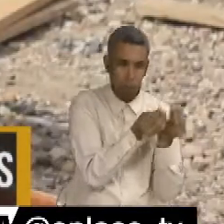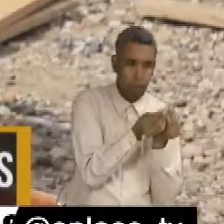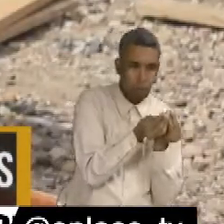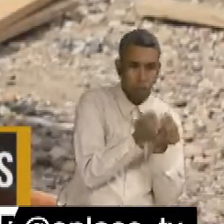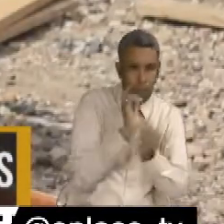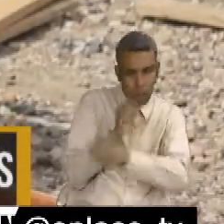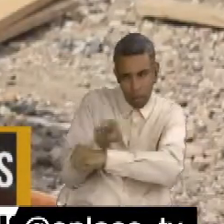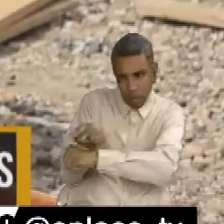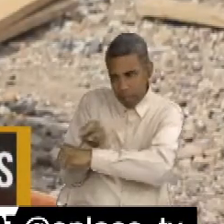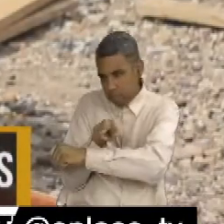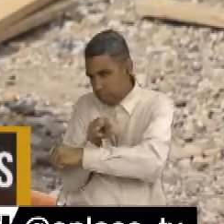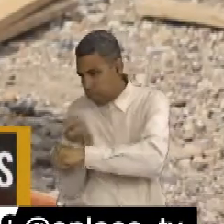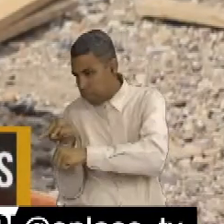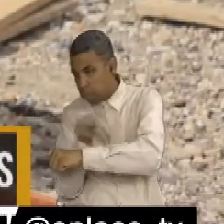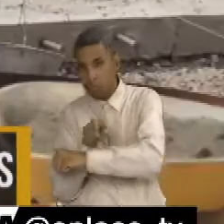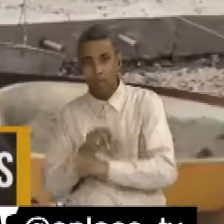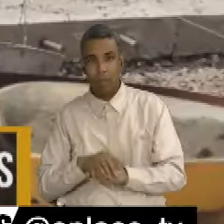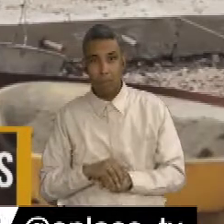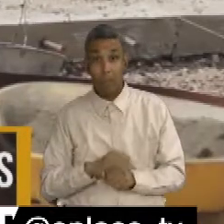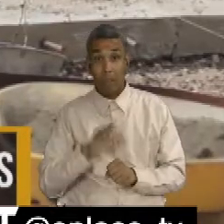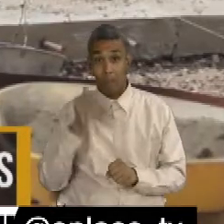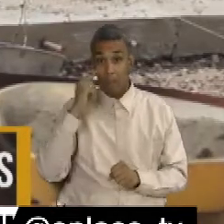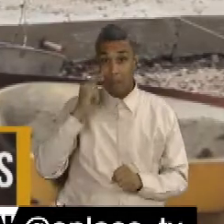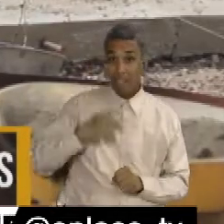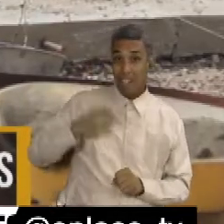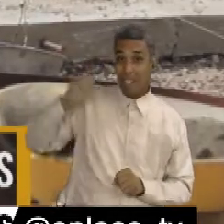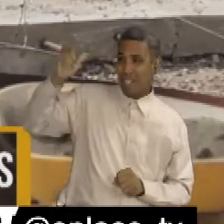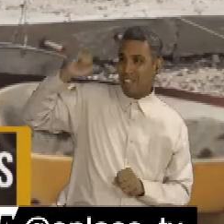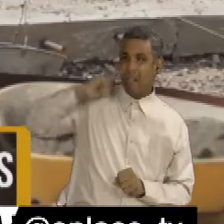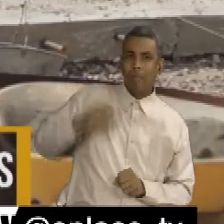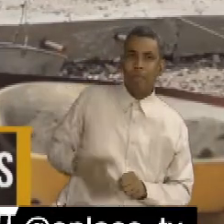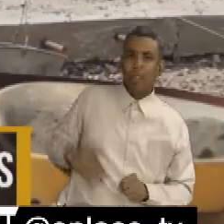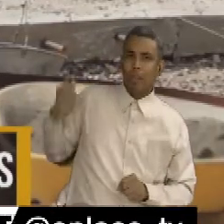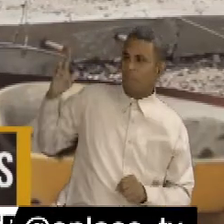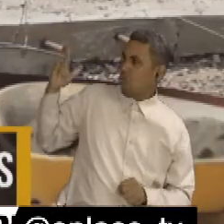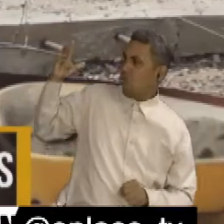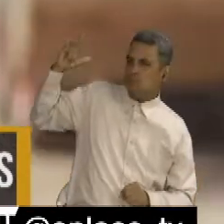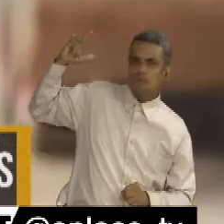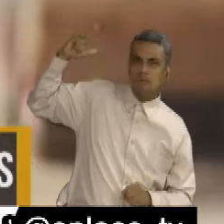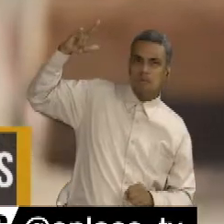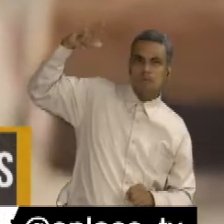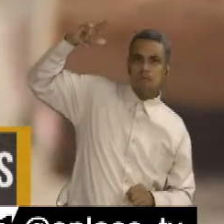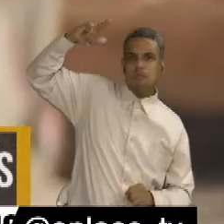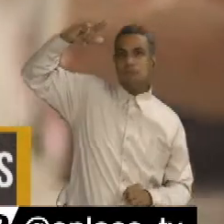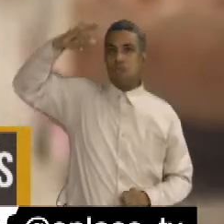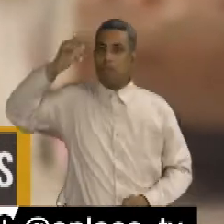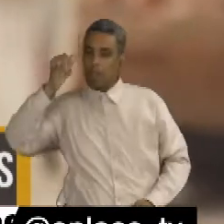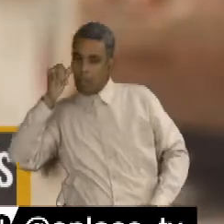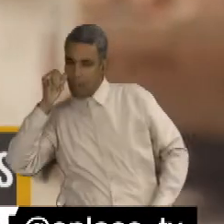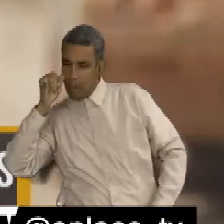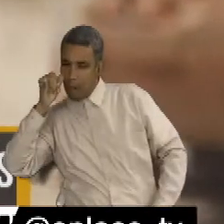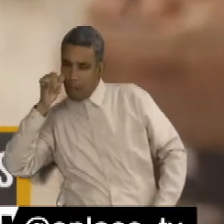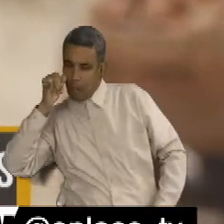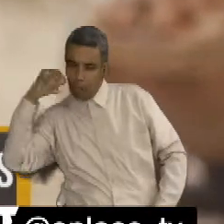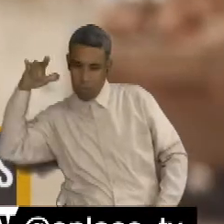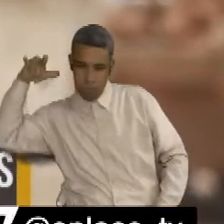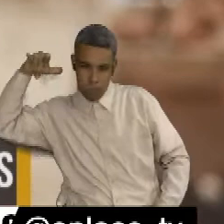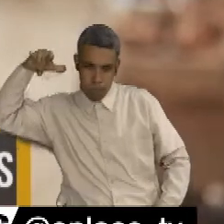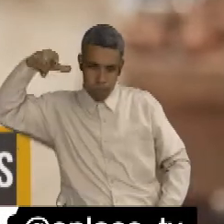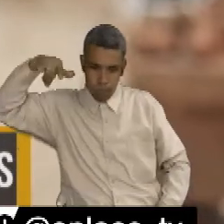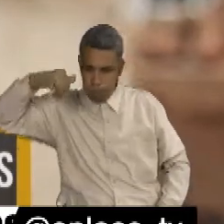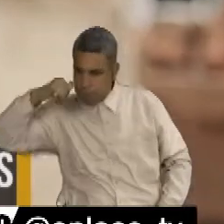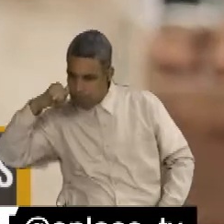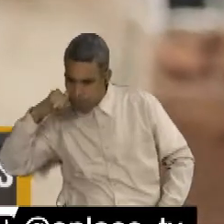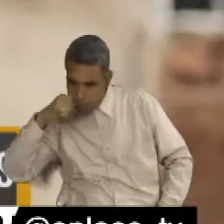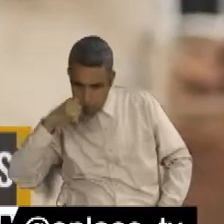publicar en la página del DNP, y la idea es que afortunadamente fueron escogidos para que sirva